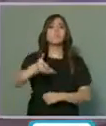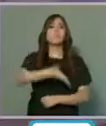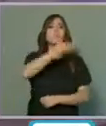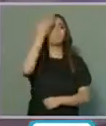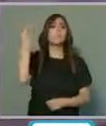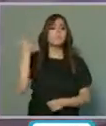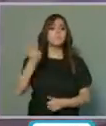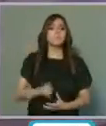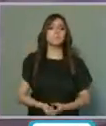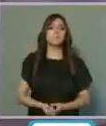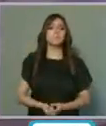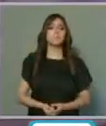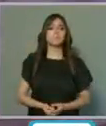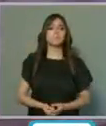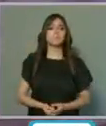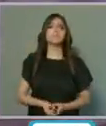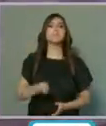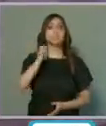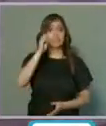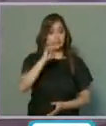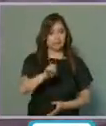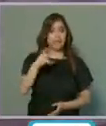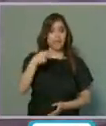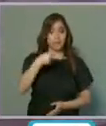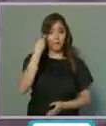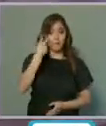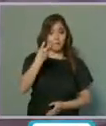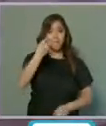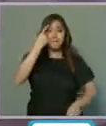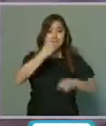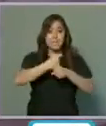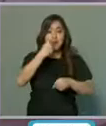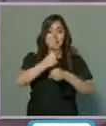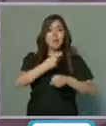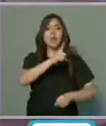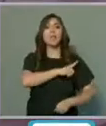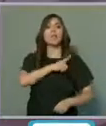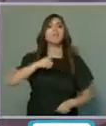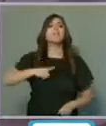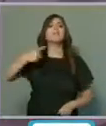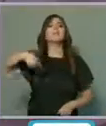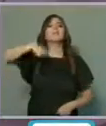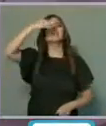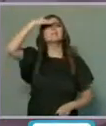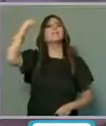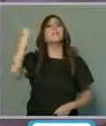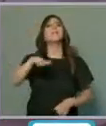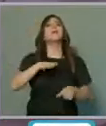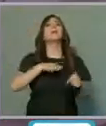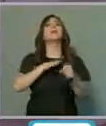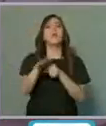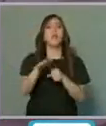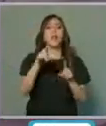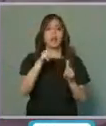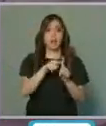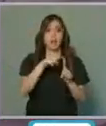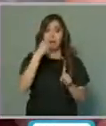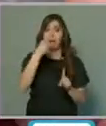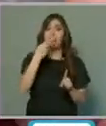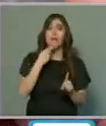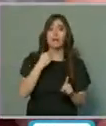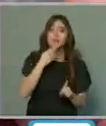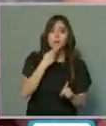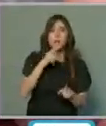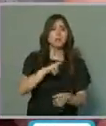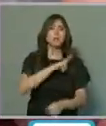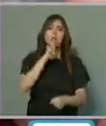es. Fíjate que nosotros primero tendríamos que aprender a diferenciar cuáles son los azúcares que tiene de manera